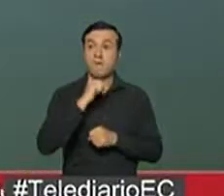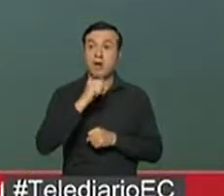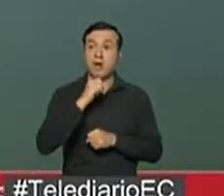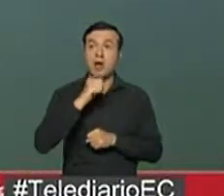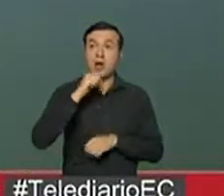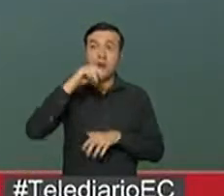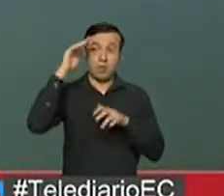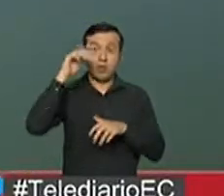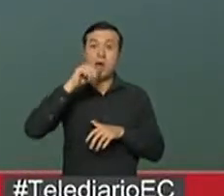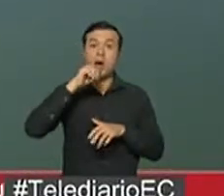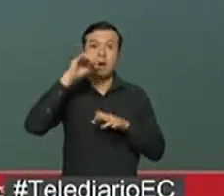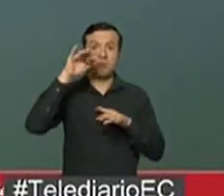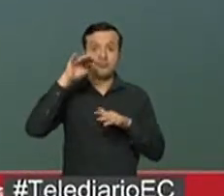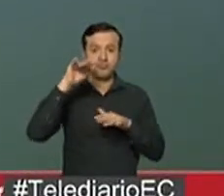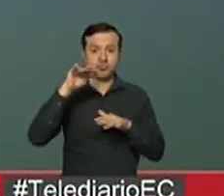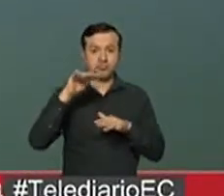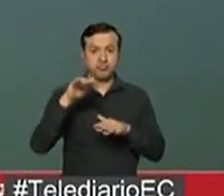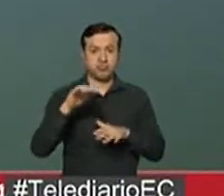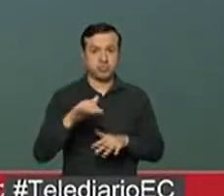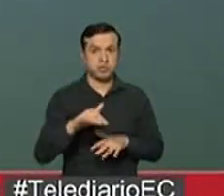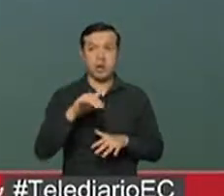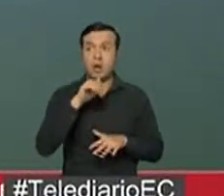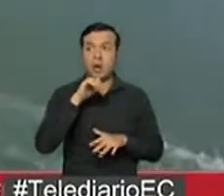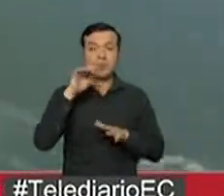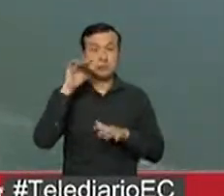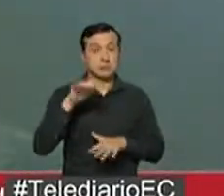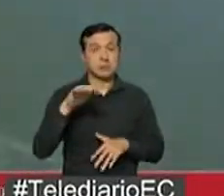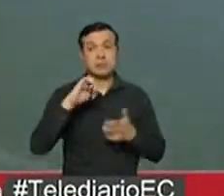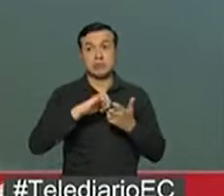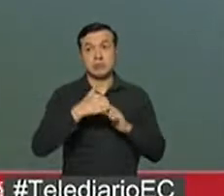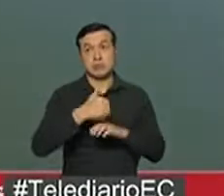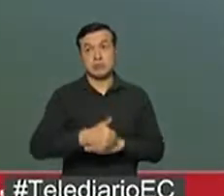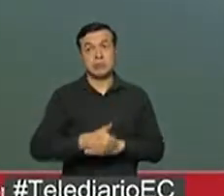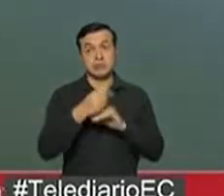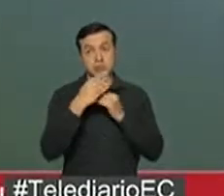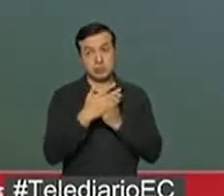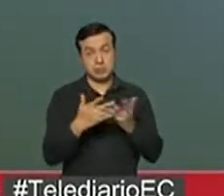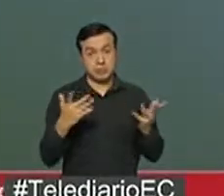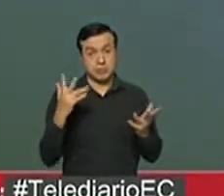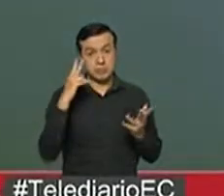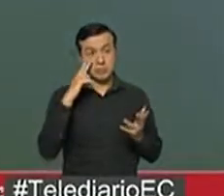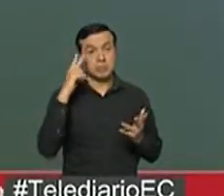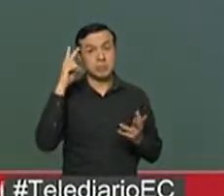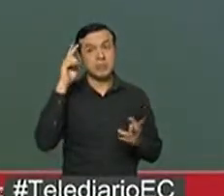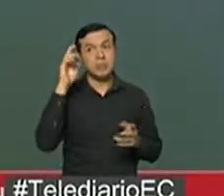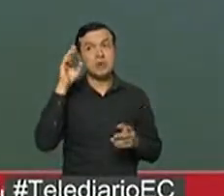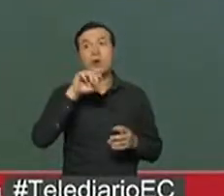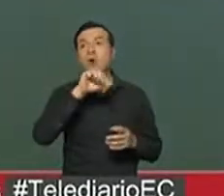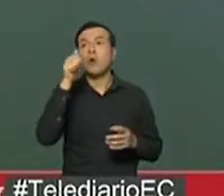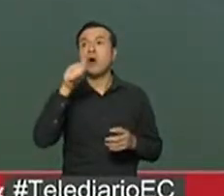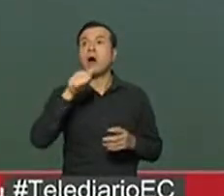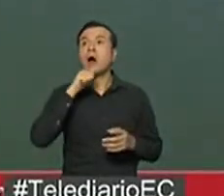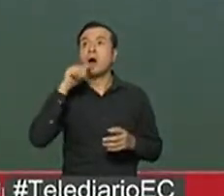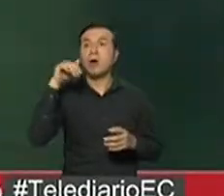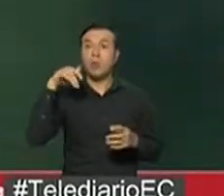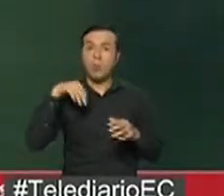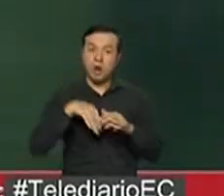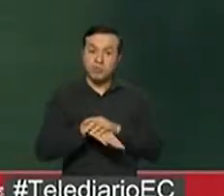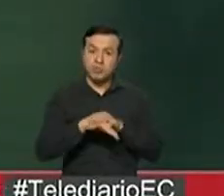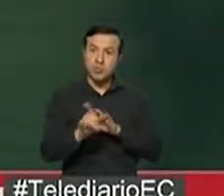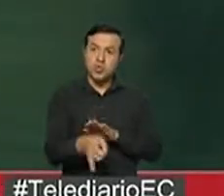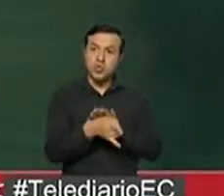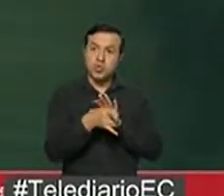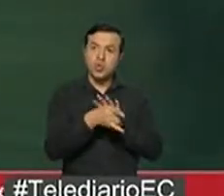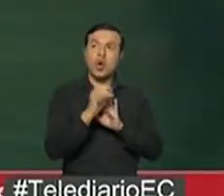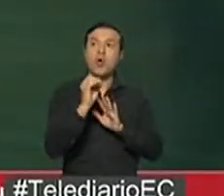niveles de agua están muy abajo del promedio por lo que las autoridades deberán buscar nuevas fuentes de agua subterránea